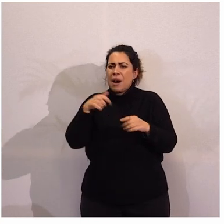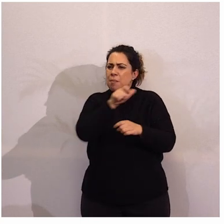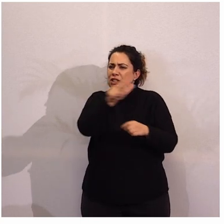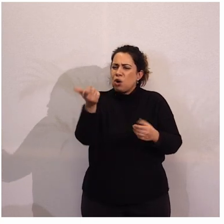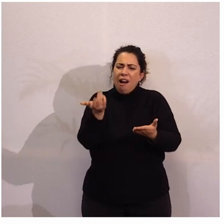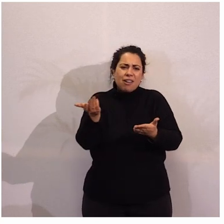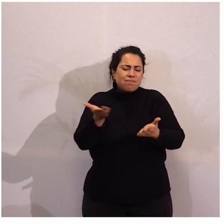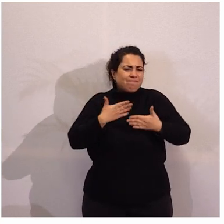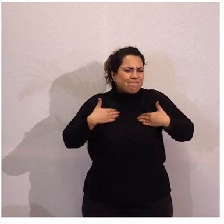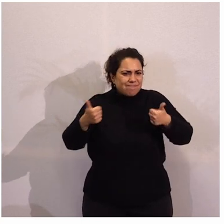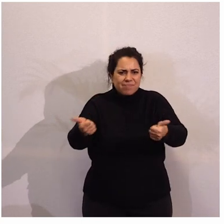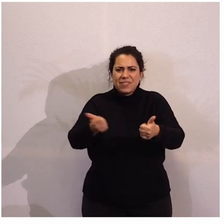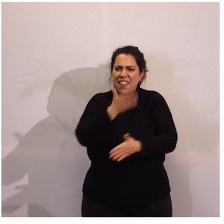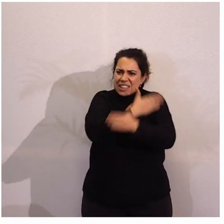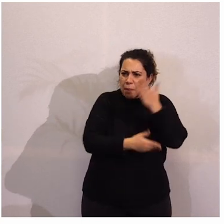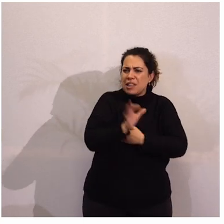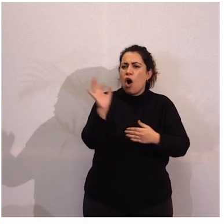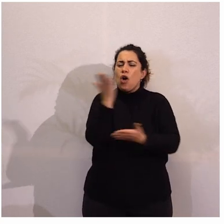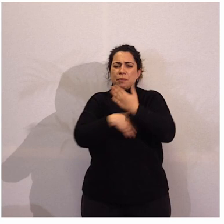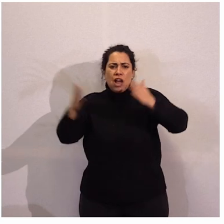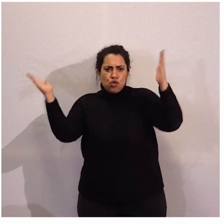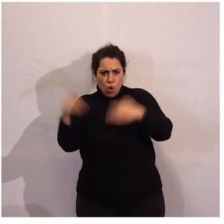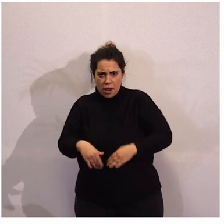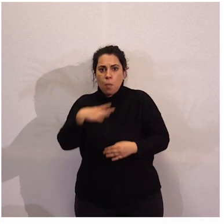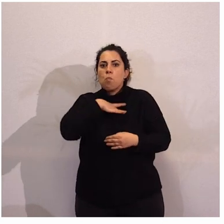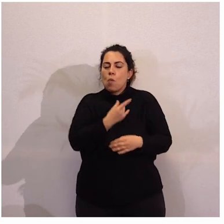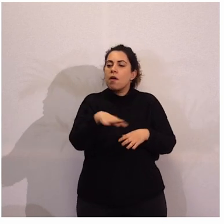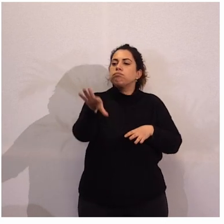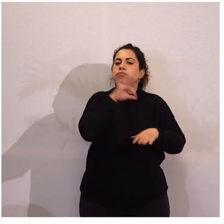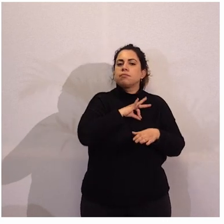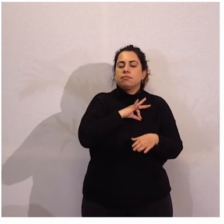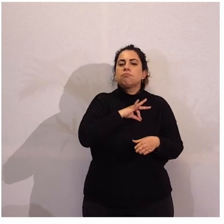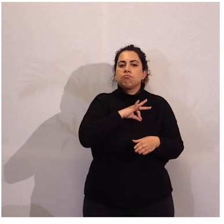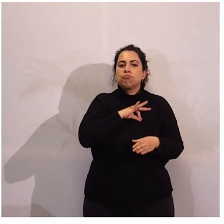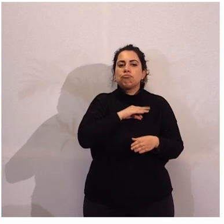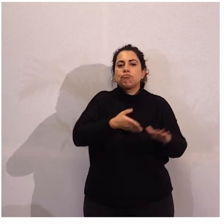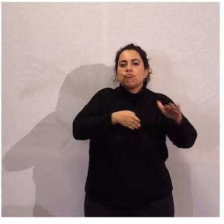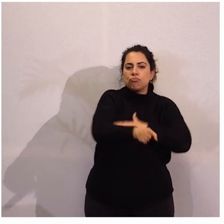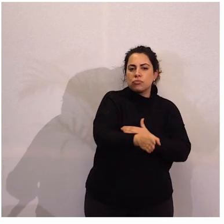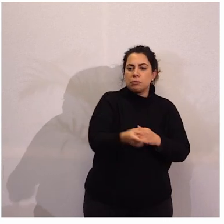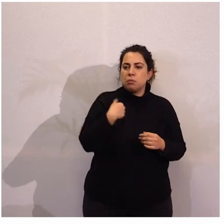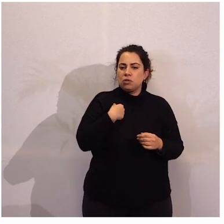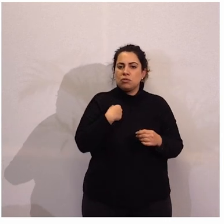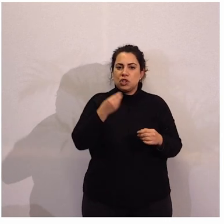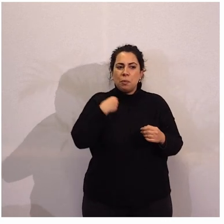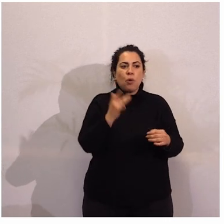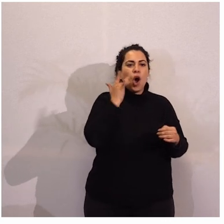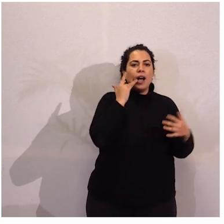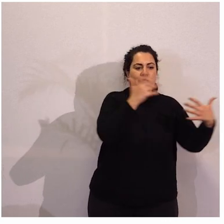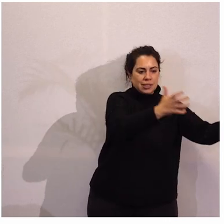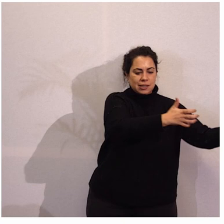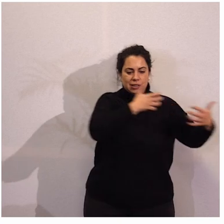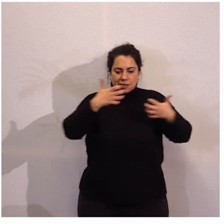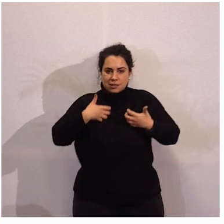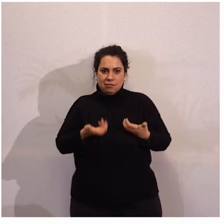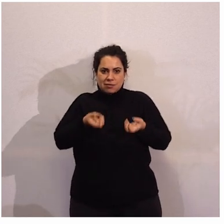persona con o sin discapacidad pueda elegir, y además aquí cojo las palabras de Jesús también,